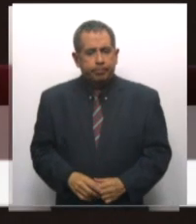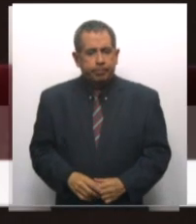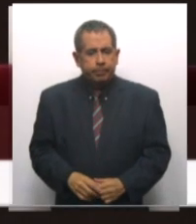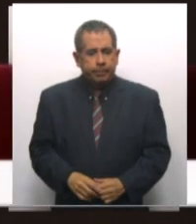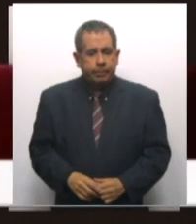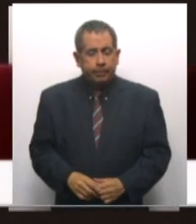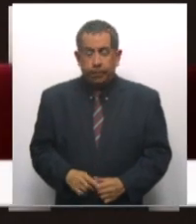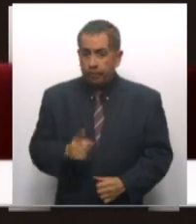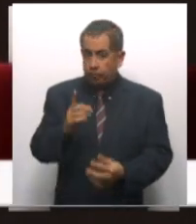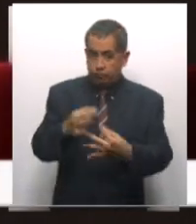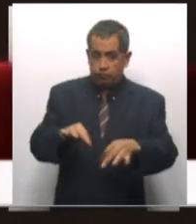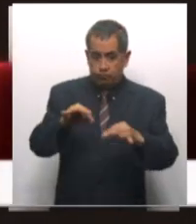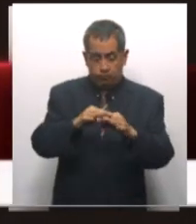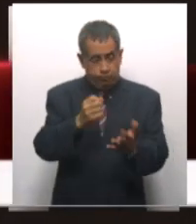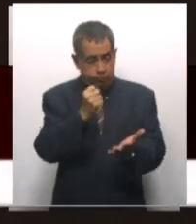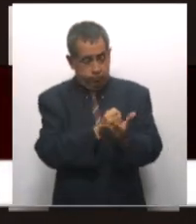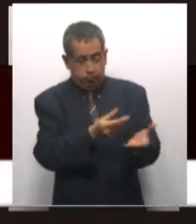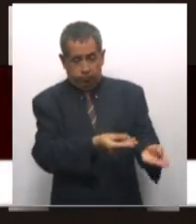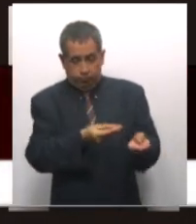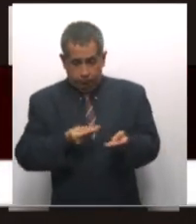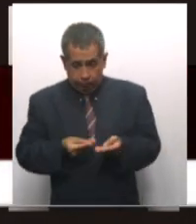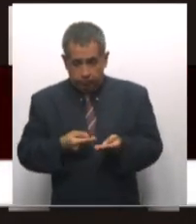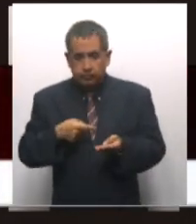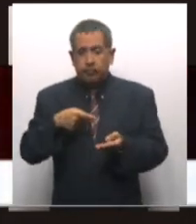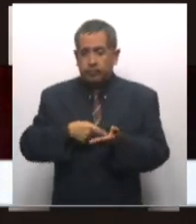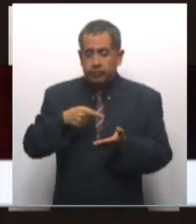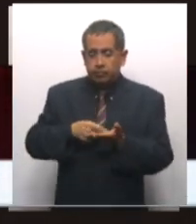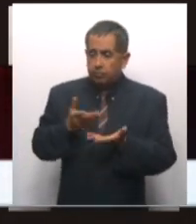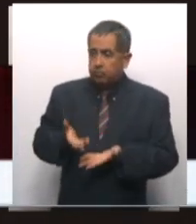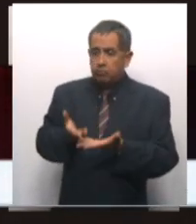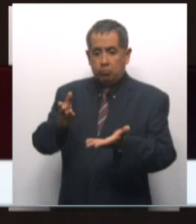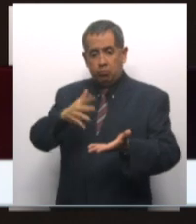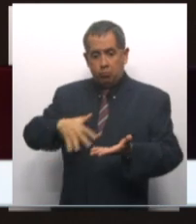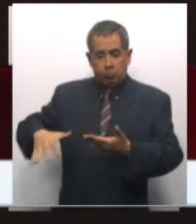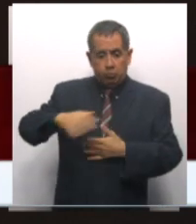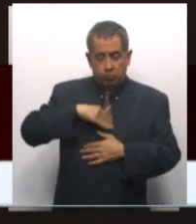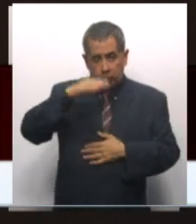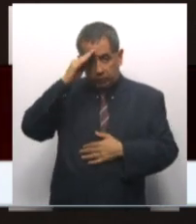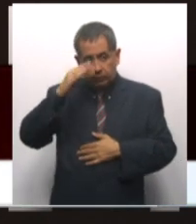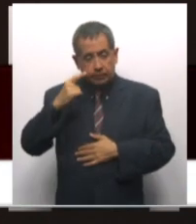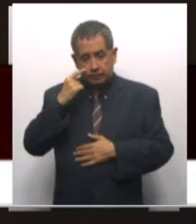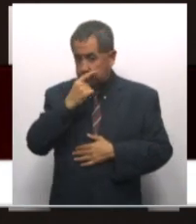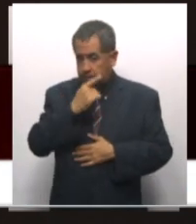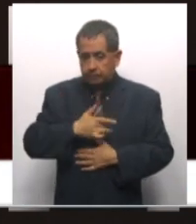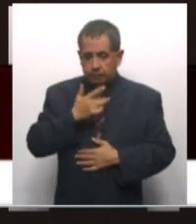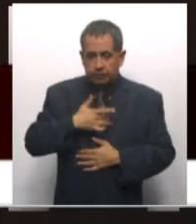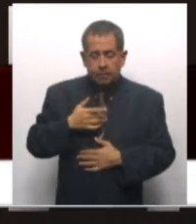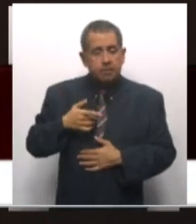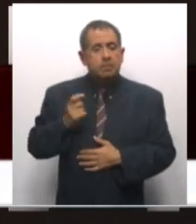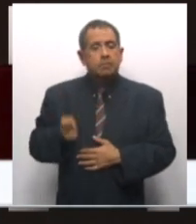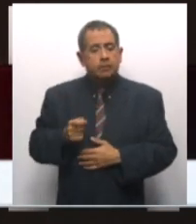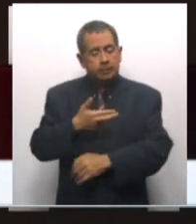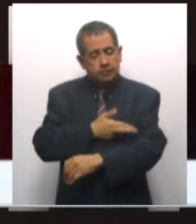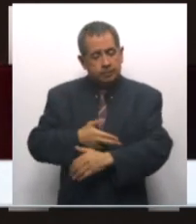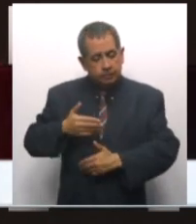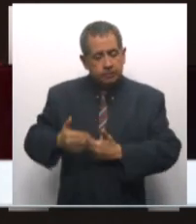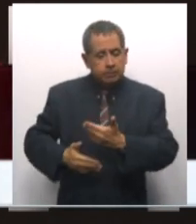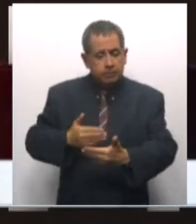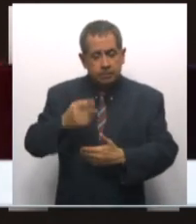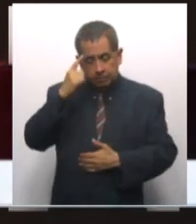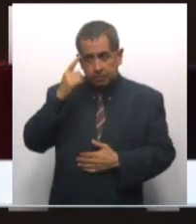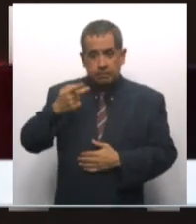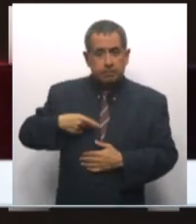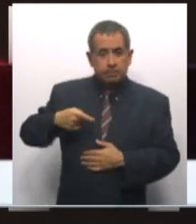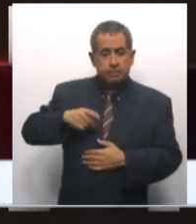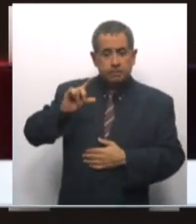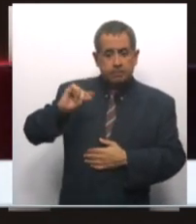La importancia de la minuta que se pone a consideración del Pleno tiene por objeto generar un procedimiento para que la